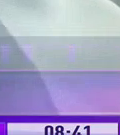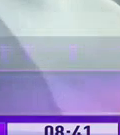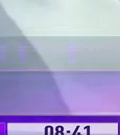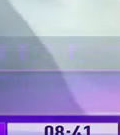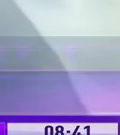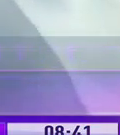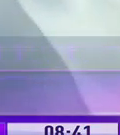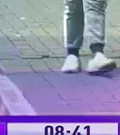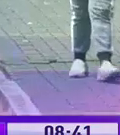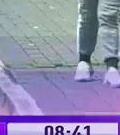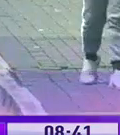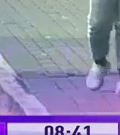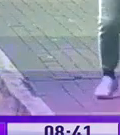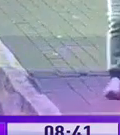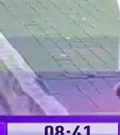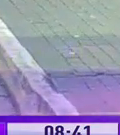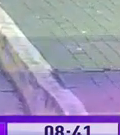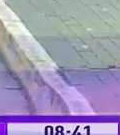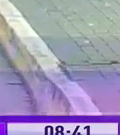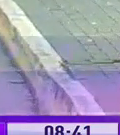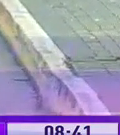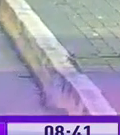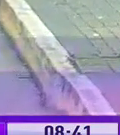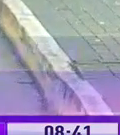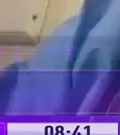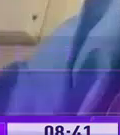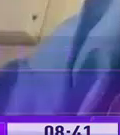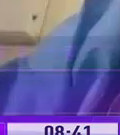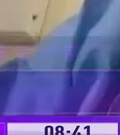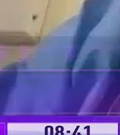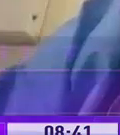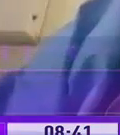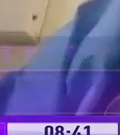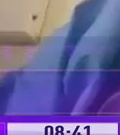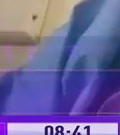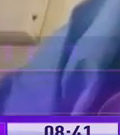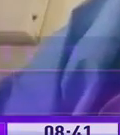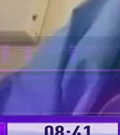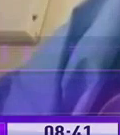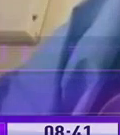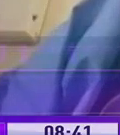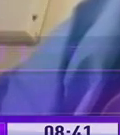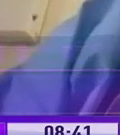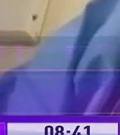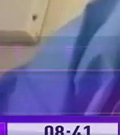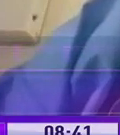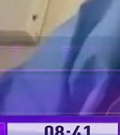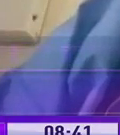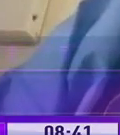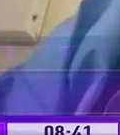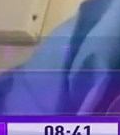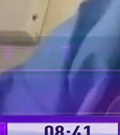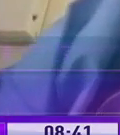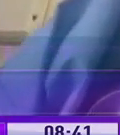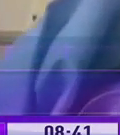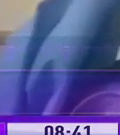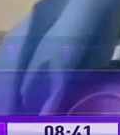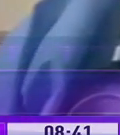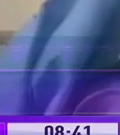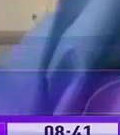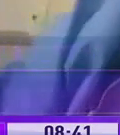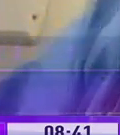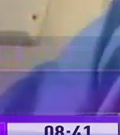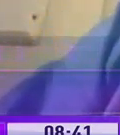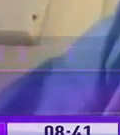Distrito Metropolitano de Quito. Ya les contaremos de qué manera lo están haciendo. 8:41 de la mañana, la temperatura 12 grados a esta hora en la ciudad. Ya